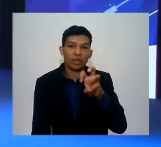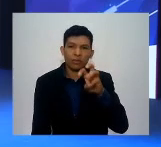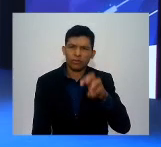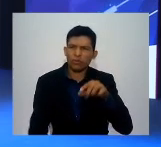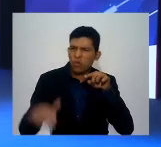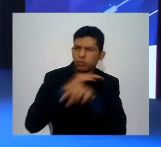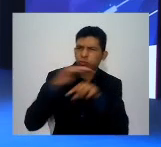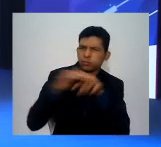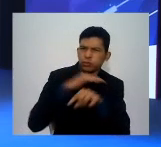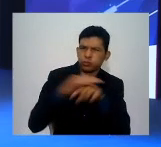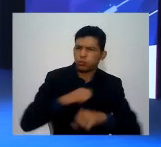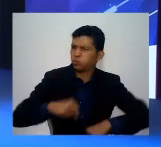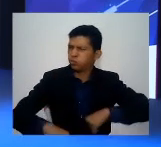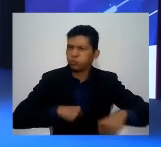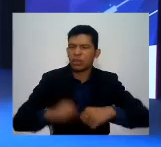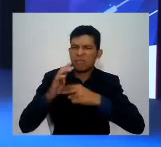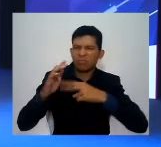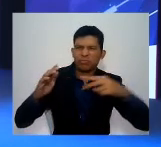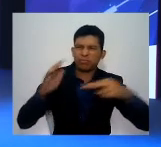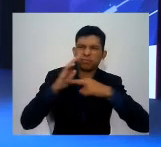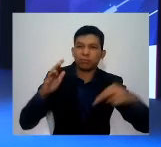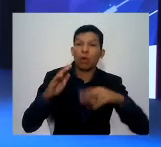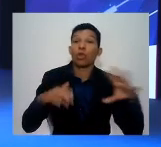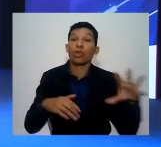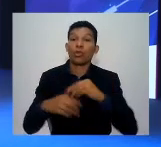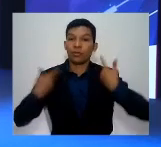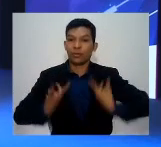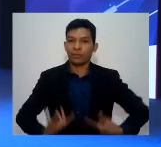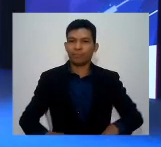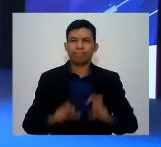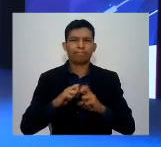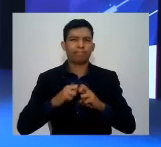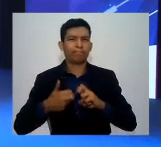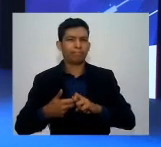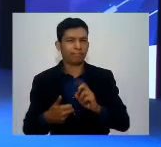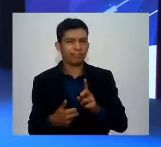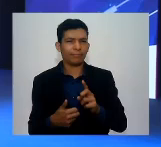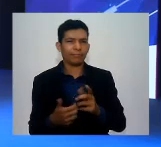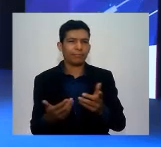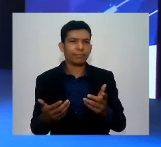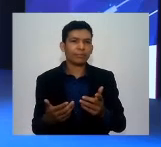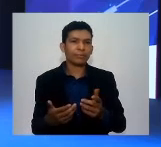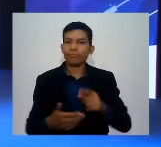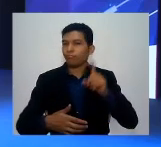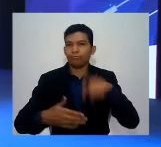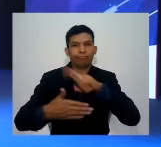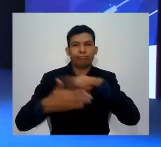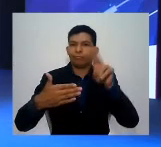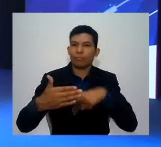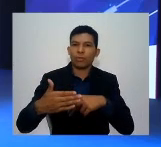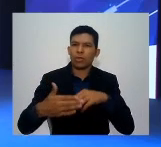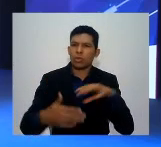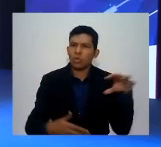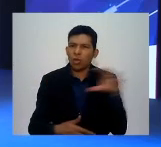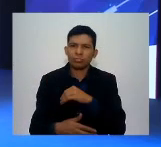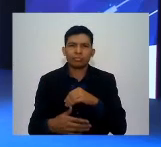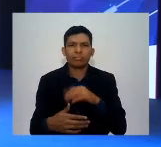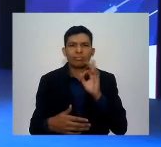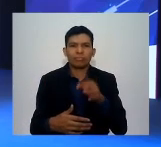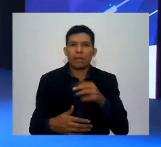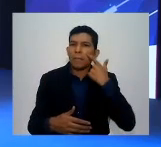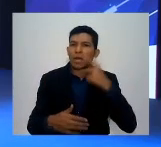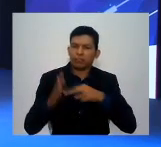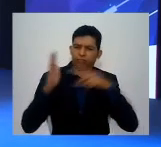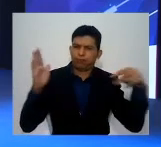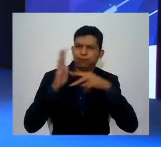nivel de dióxido de carbono que están exhalando, ¿ok? Hay unos dispositivos que se llaman espirómetros. Los espirómetros